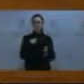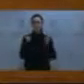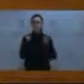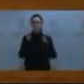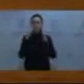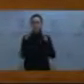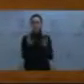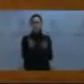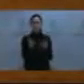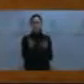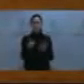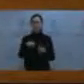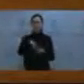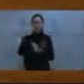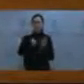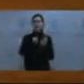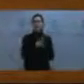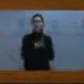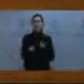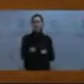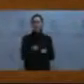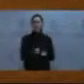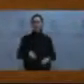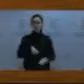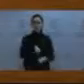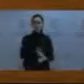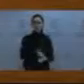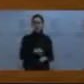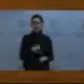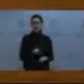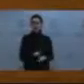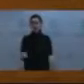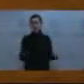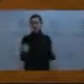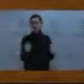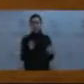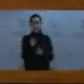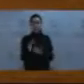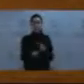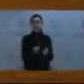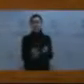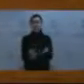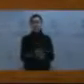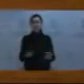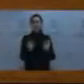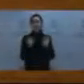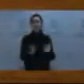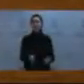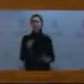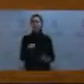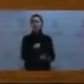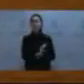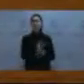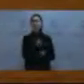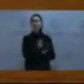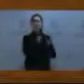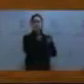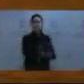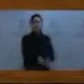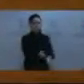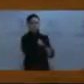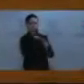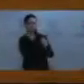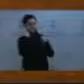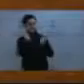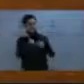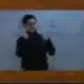está en el decreto que regula el centro. Está sin desarrollar. El consejero nos anunció que lo iba a desarrollar. Bueno, están